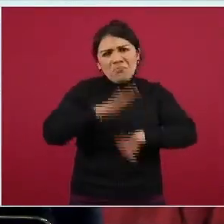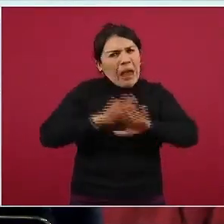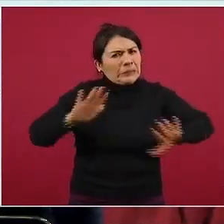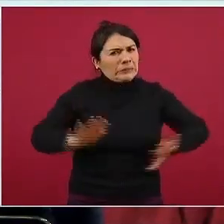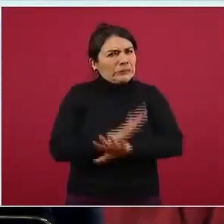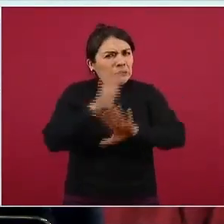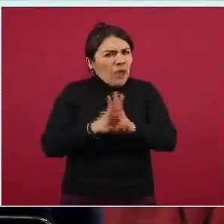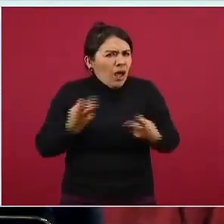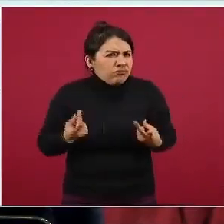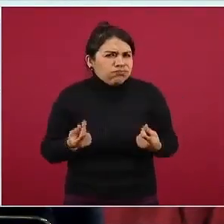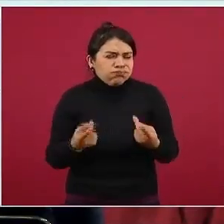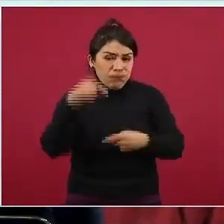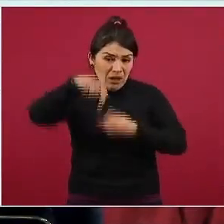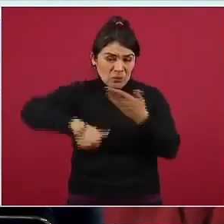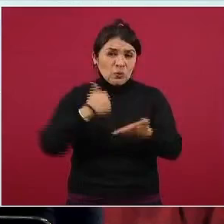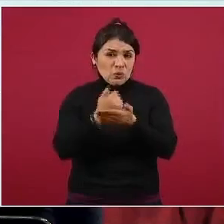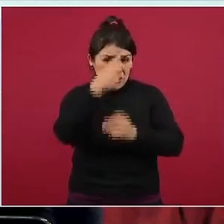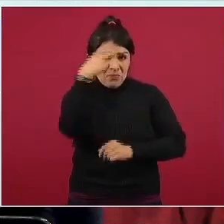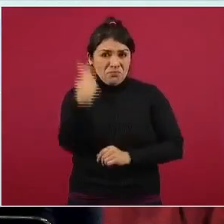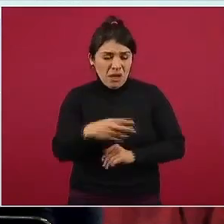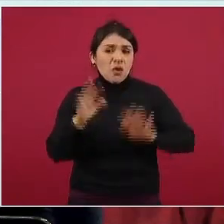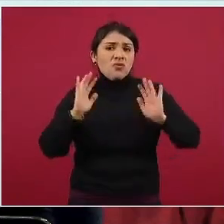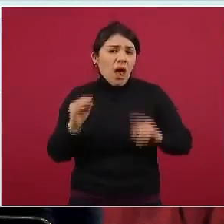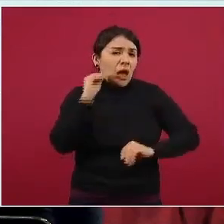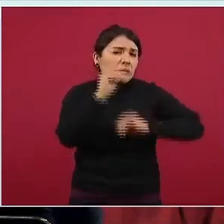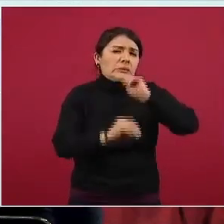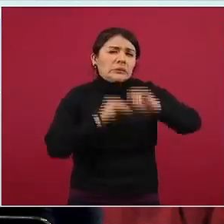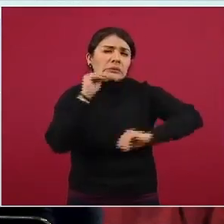intensa en la Ciudad de México. Se han